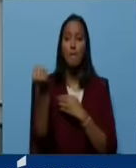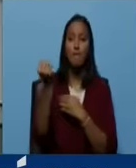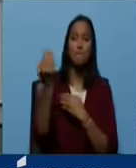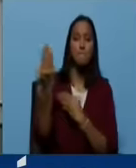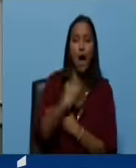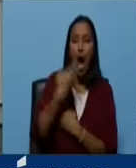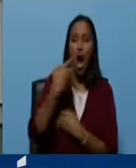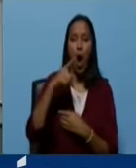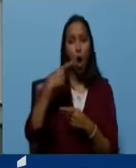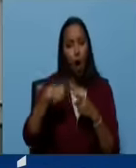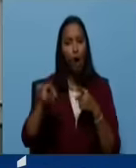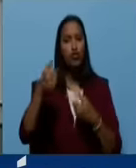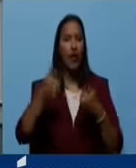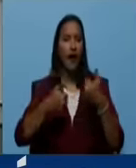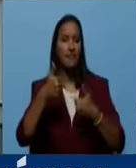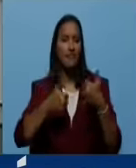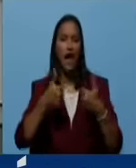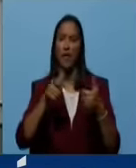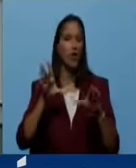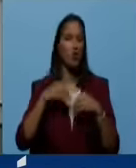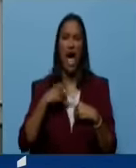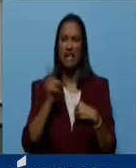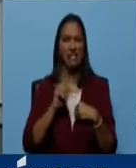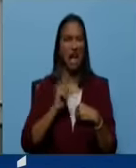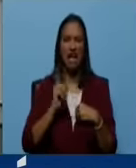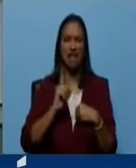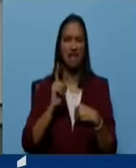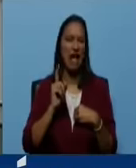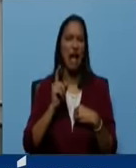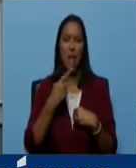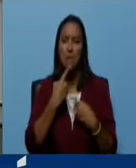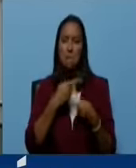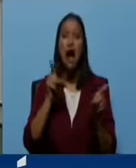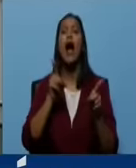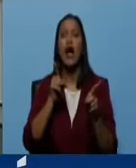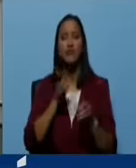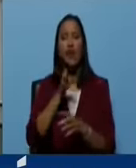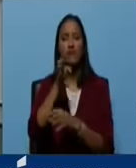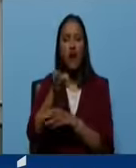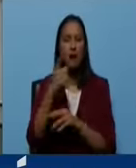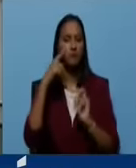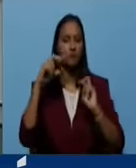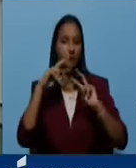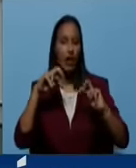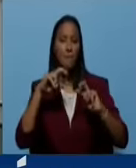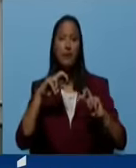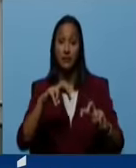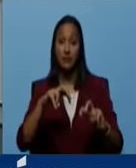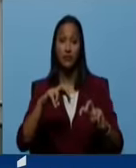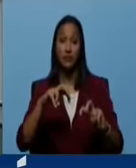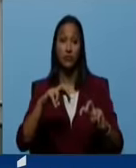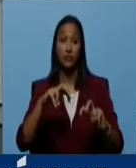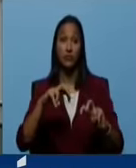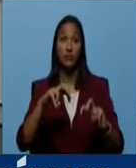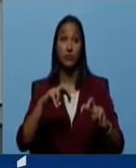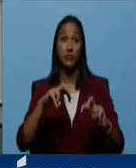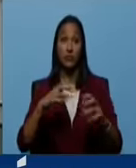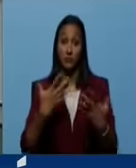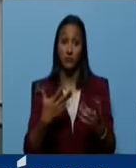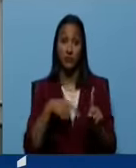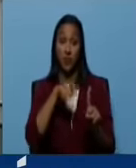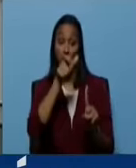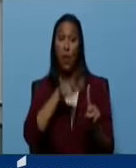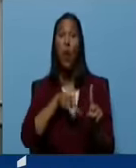respetando finalmente y reconociendo a este tribunal su facultad, él lo hizo, siendo un hombre de